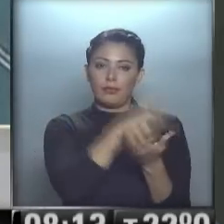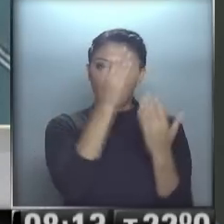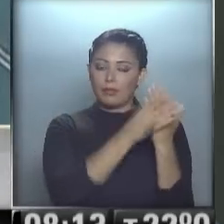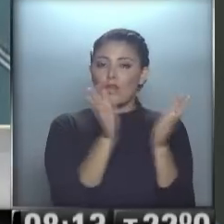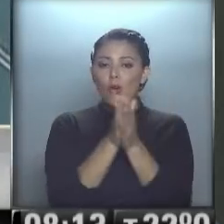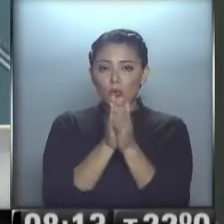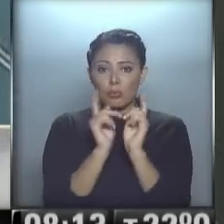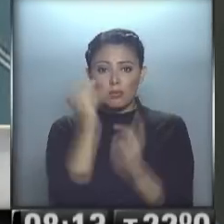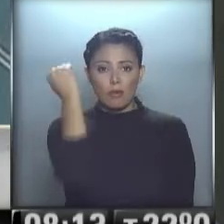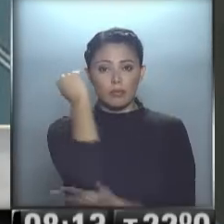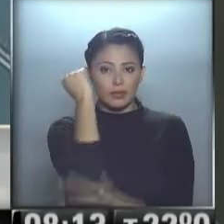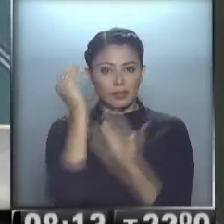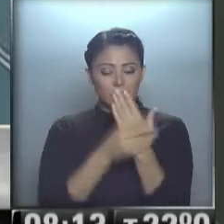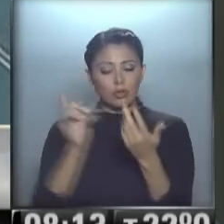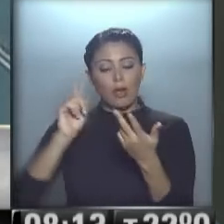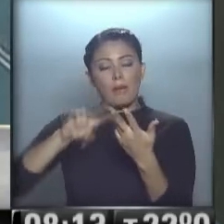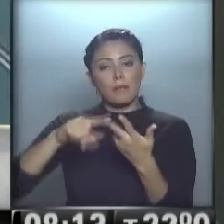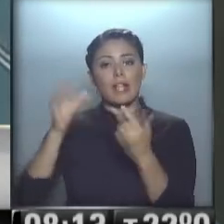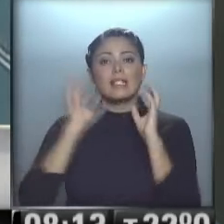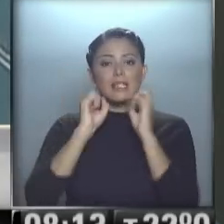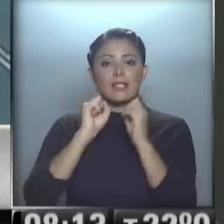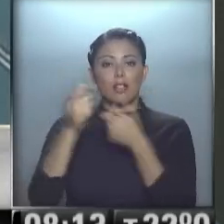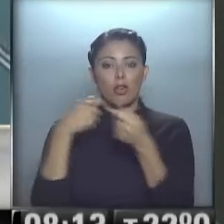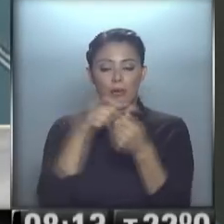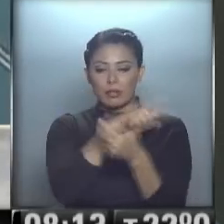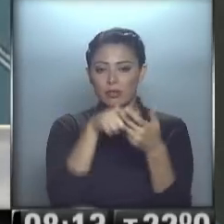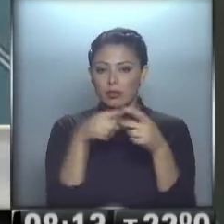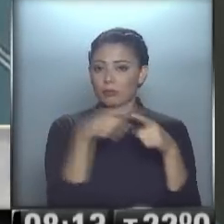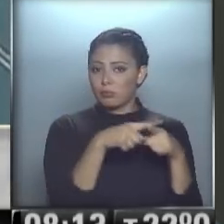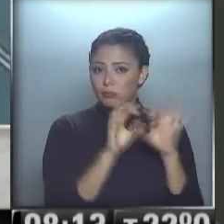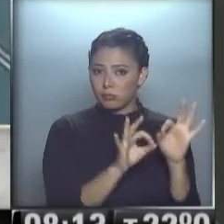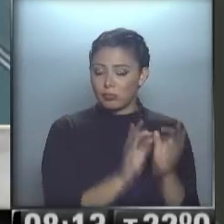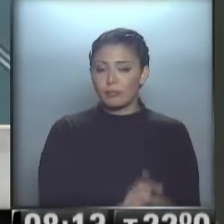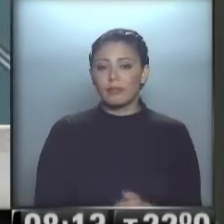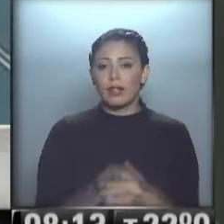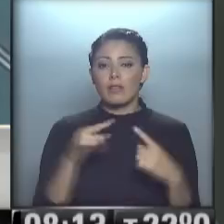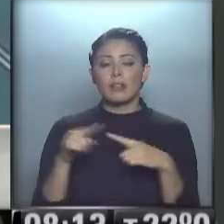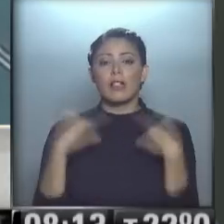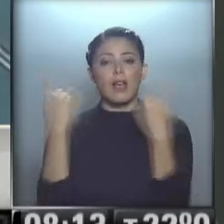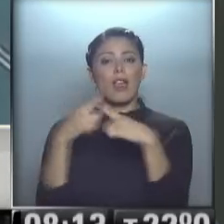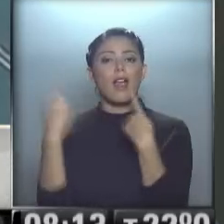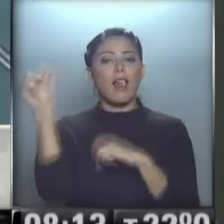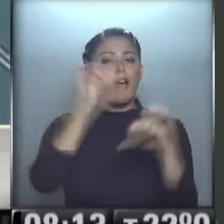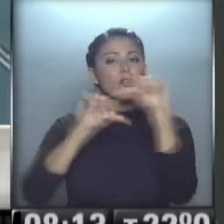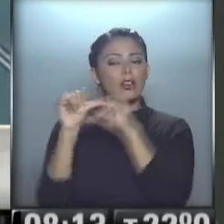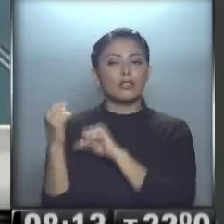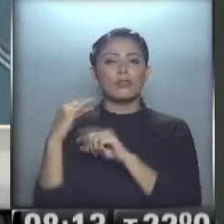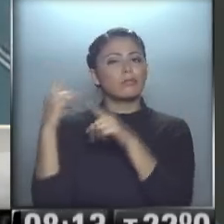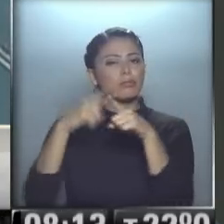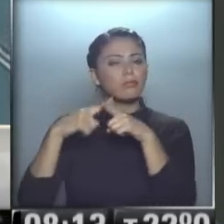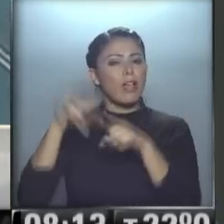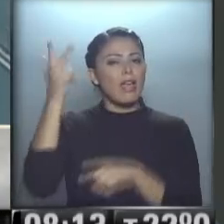Axel kisil y también el secretario de comercio Augusto Costa los laboratorios han planteado un análisis de